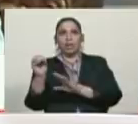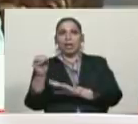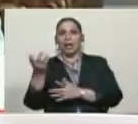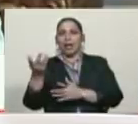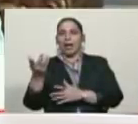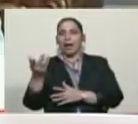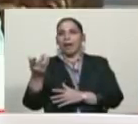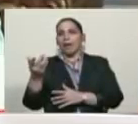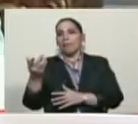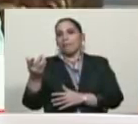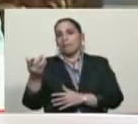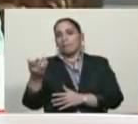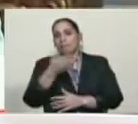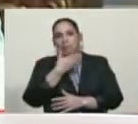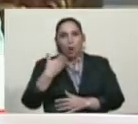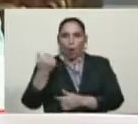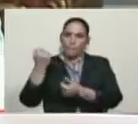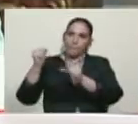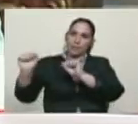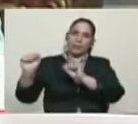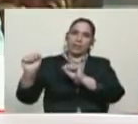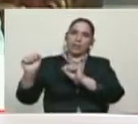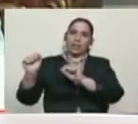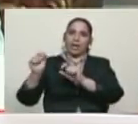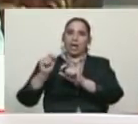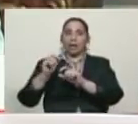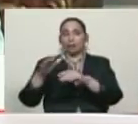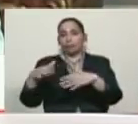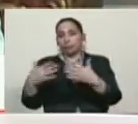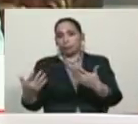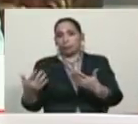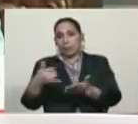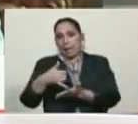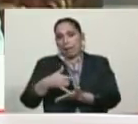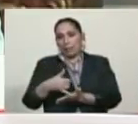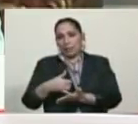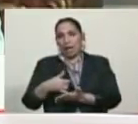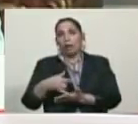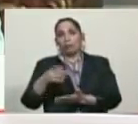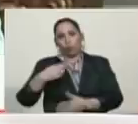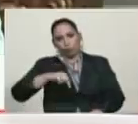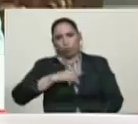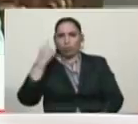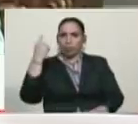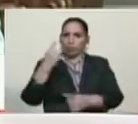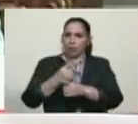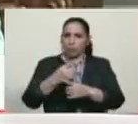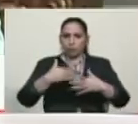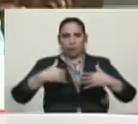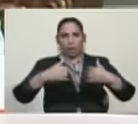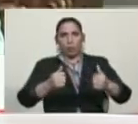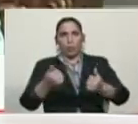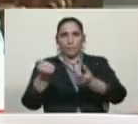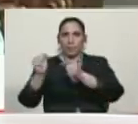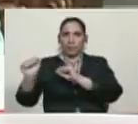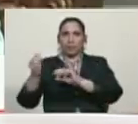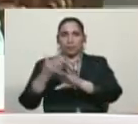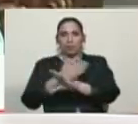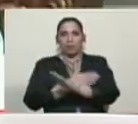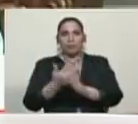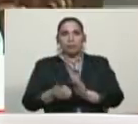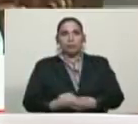prevenir que lamentar hay que ir a una salud preventiva y por ahí se iban y hablaban